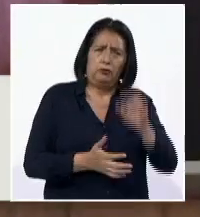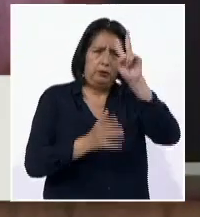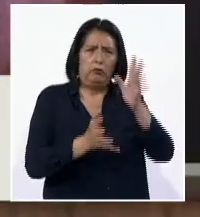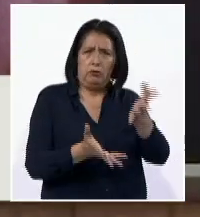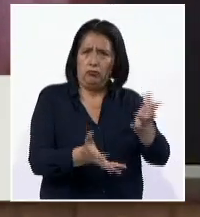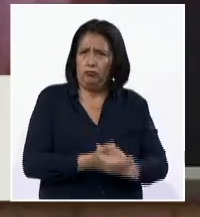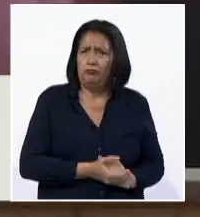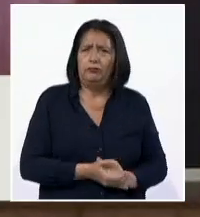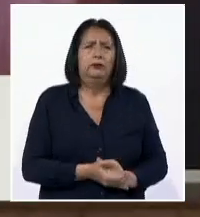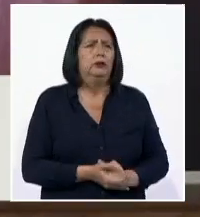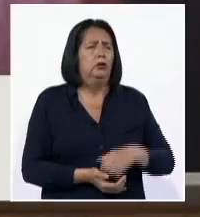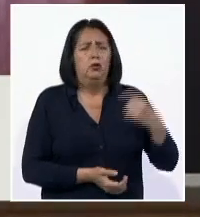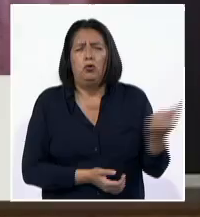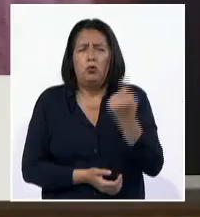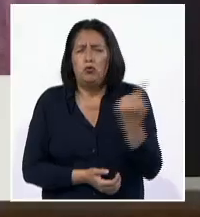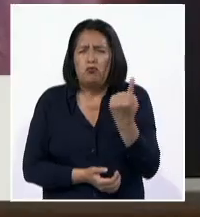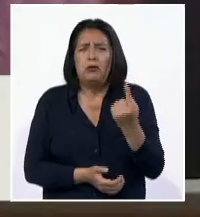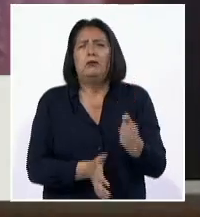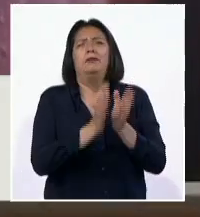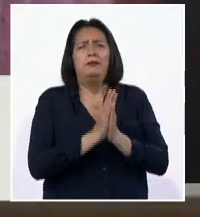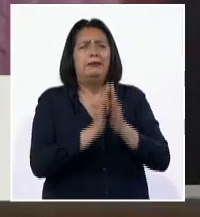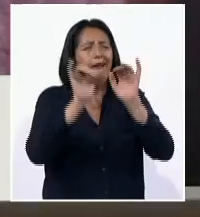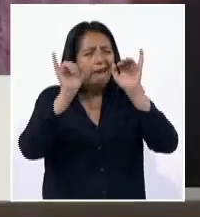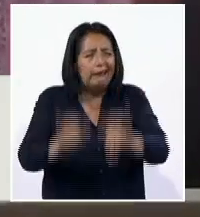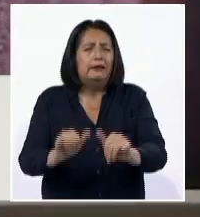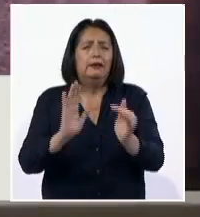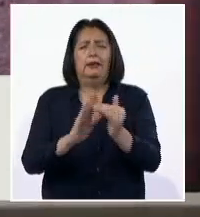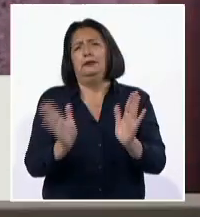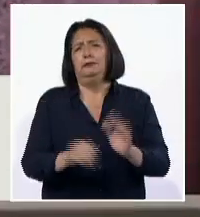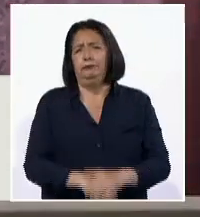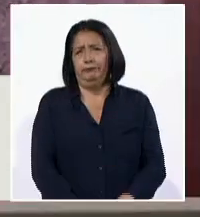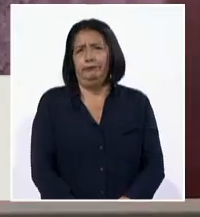compatriotas, que lo único que le pedimos es que se queden en casa,